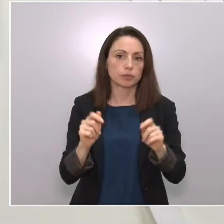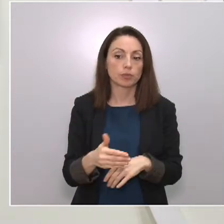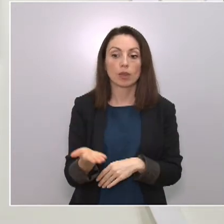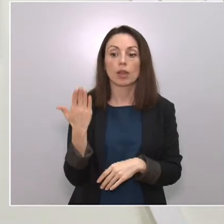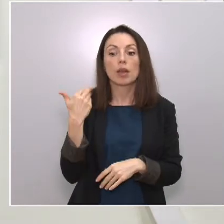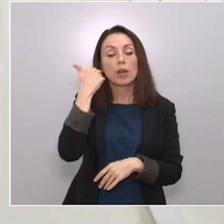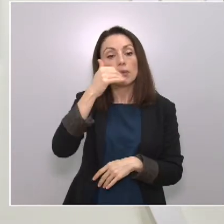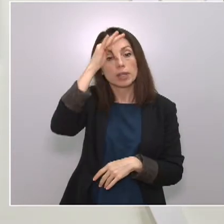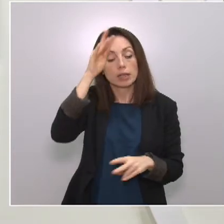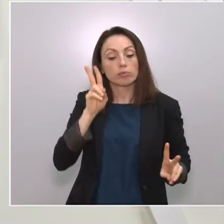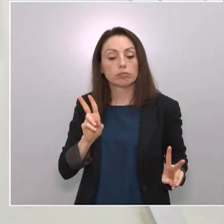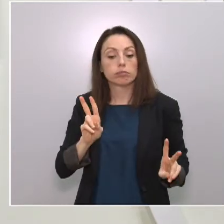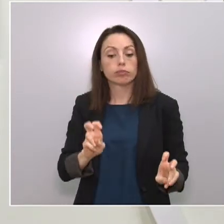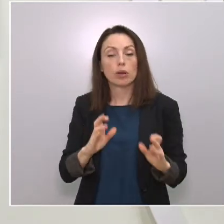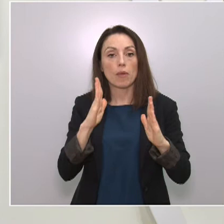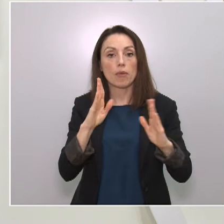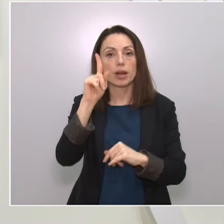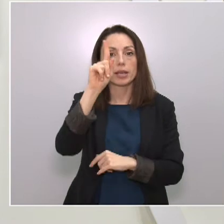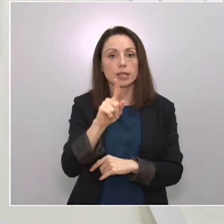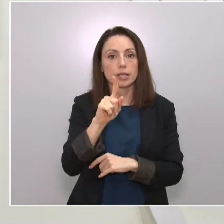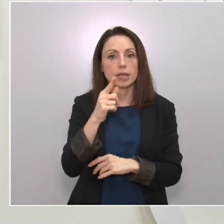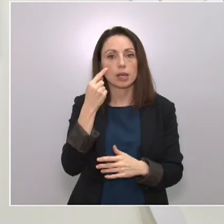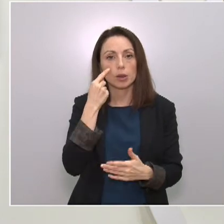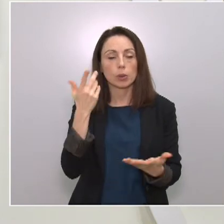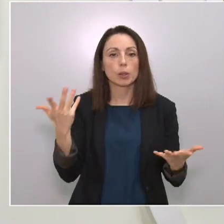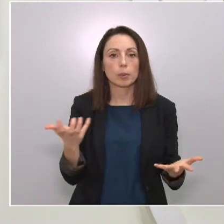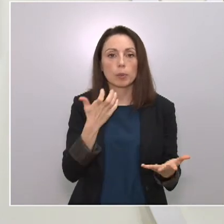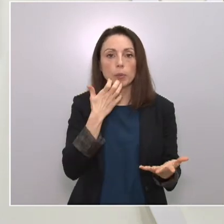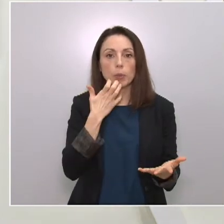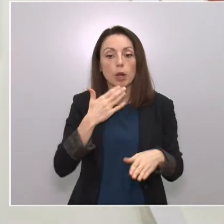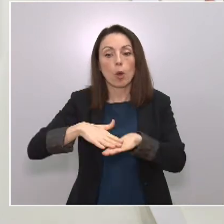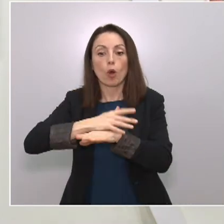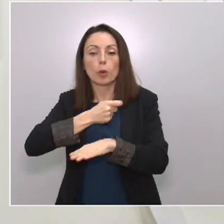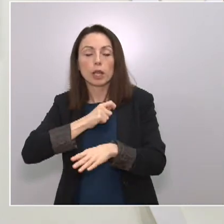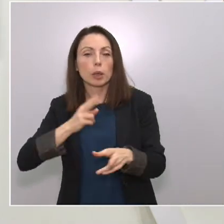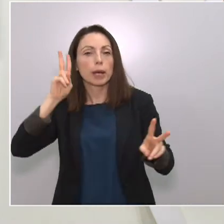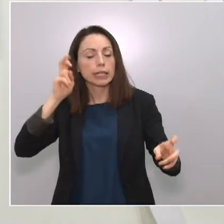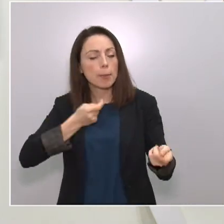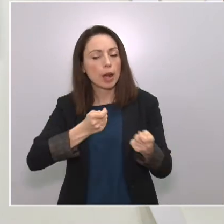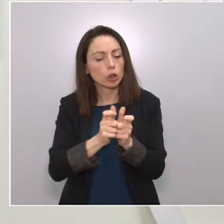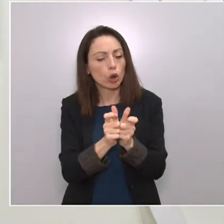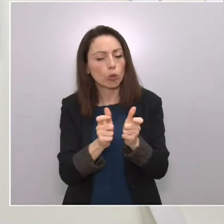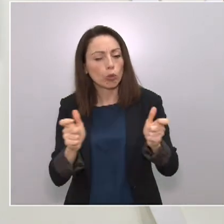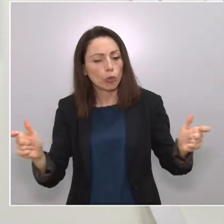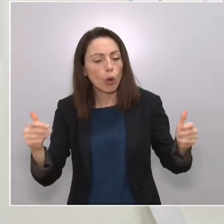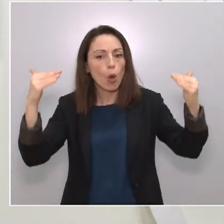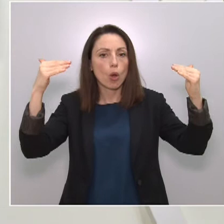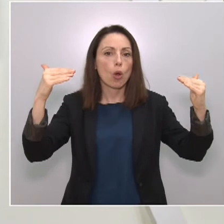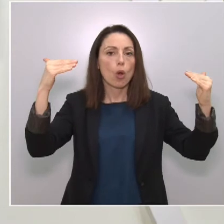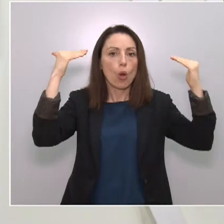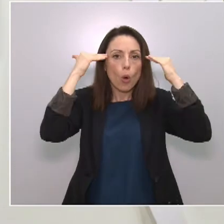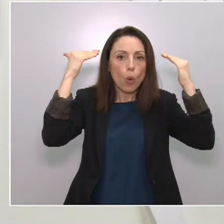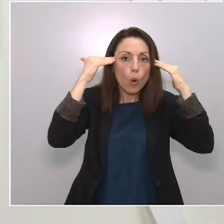semana pasado, desde el inicio a la fase 1, se reforzaron por parte de la delegación del Gobierno los controles de Guardia Civil en